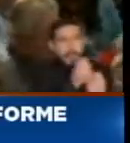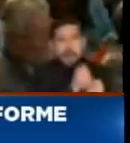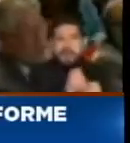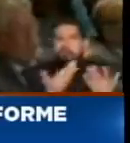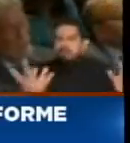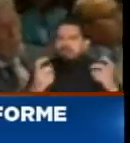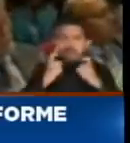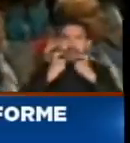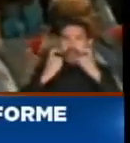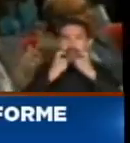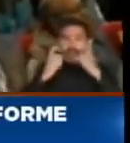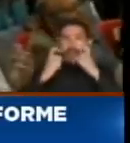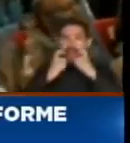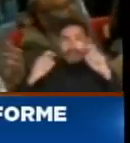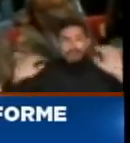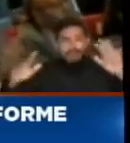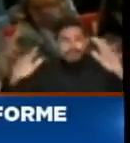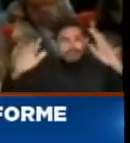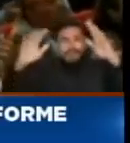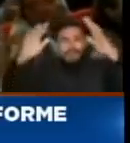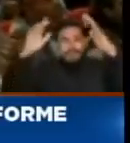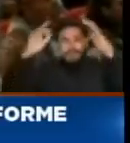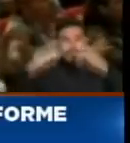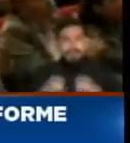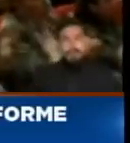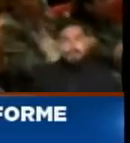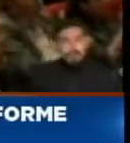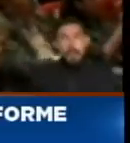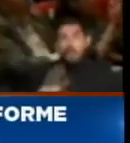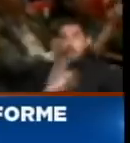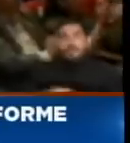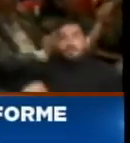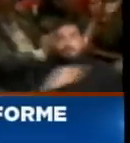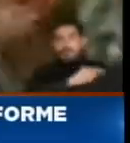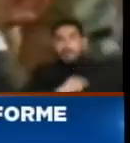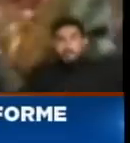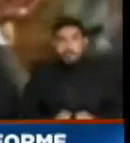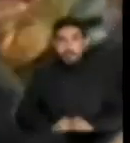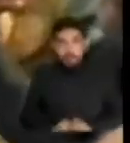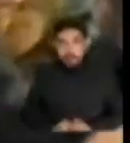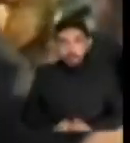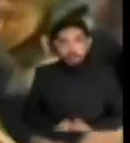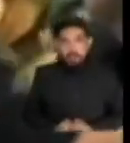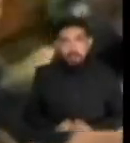hizo su rendición de cuentas en medio de una crisis política. Jorge Celi, Telerama Noticias.